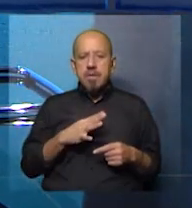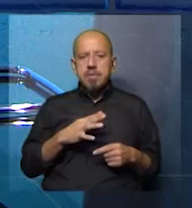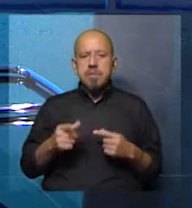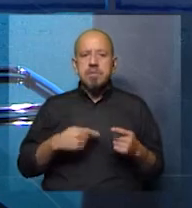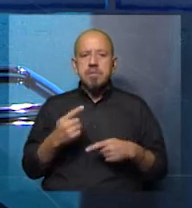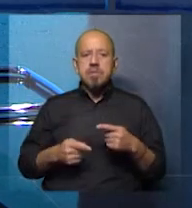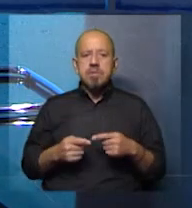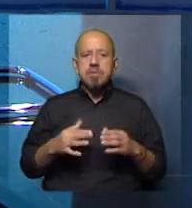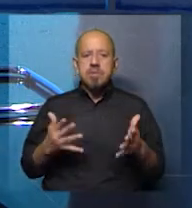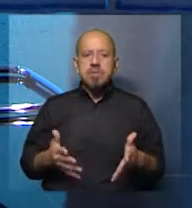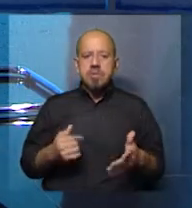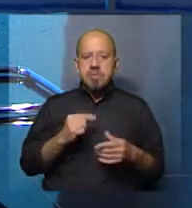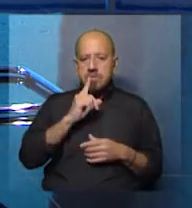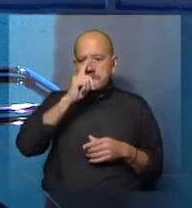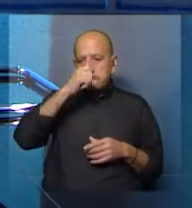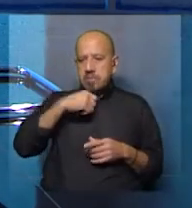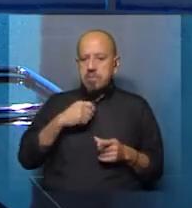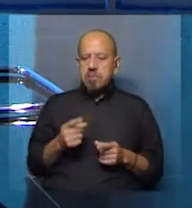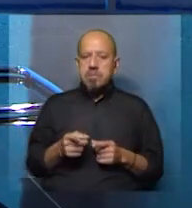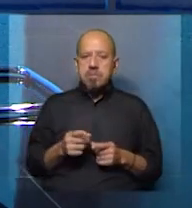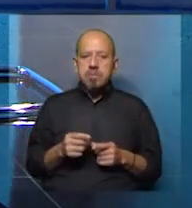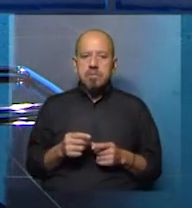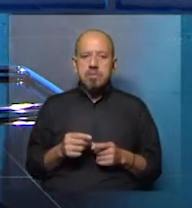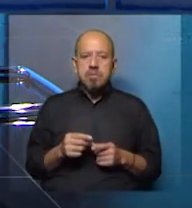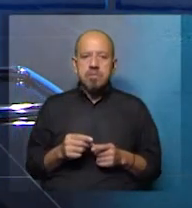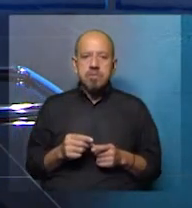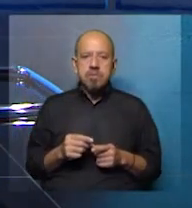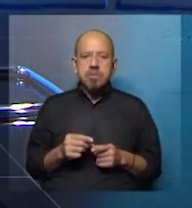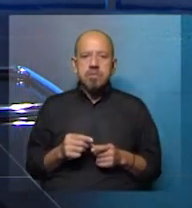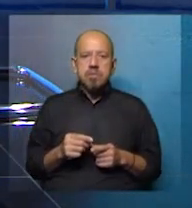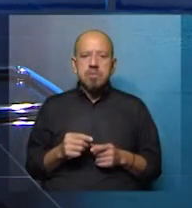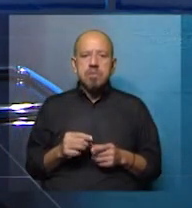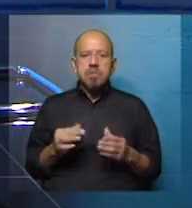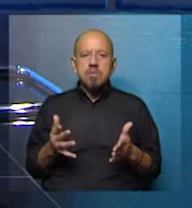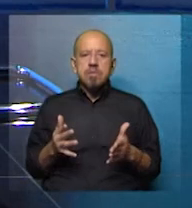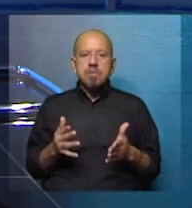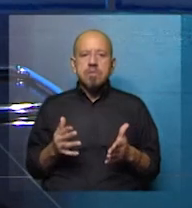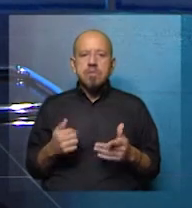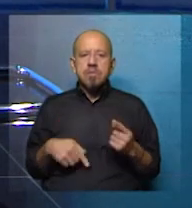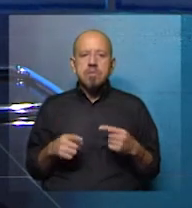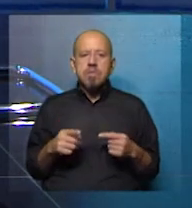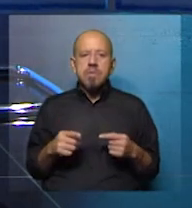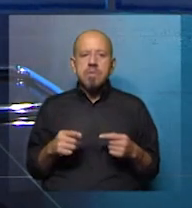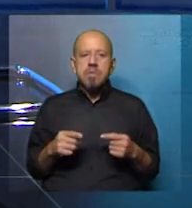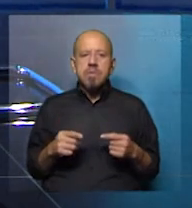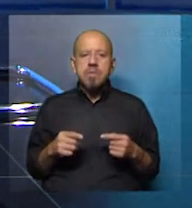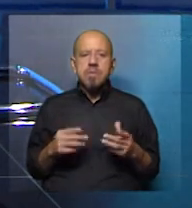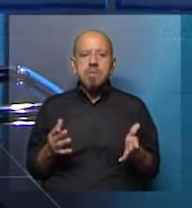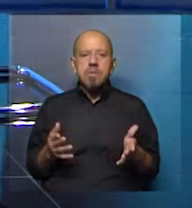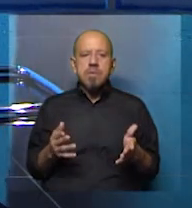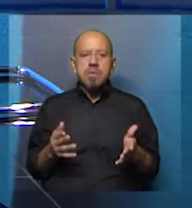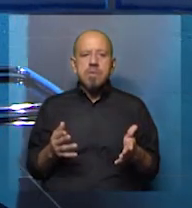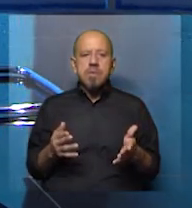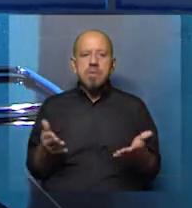porque la ciudad tiene que que que verse limpia no tenemos no tiene por qué haber basura fuera del contenedor cuando el